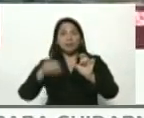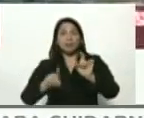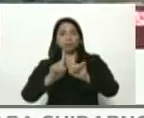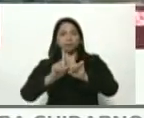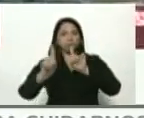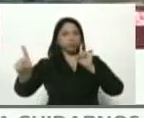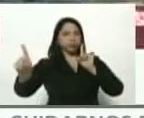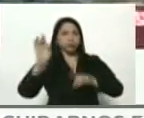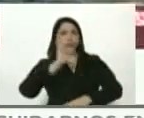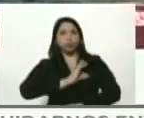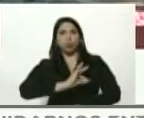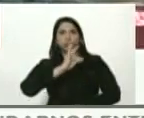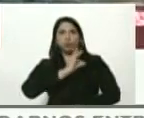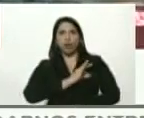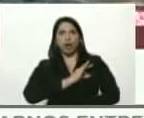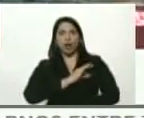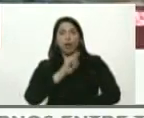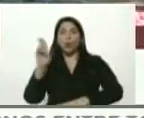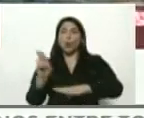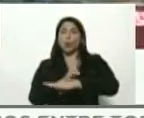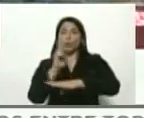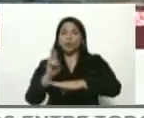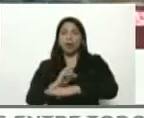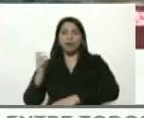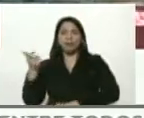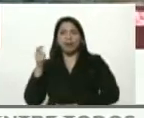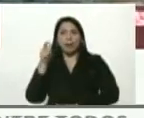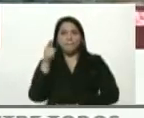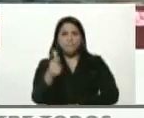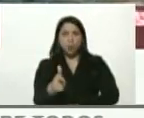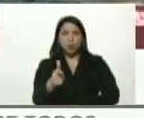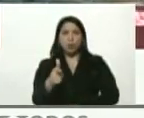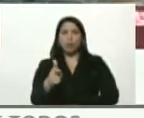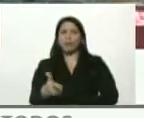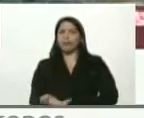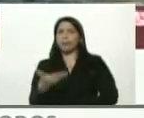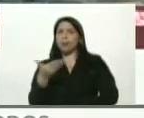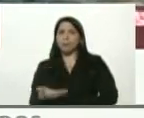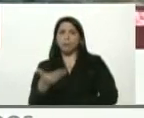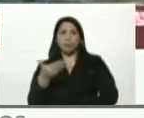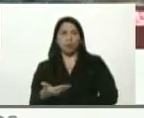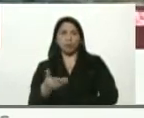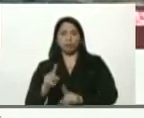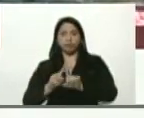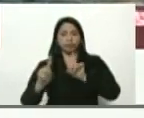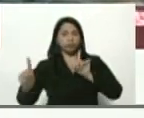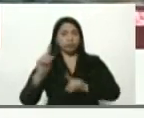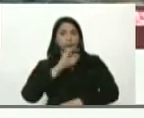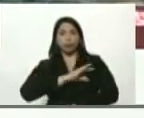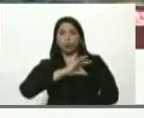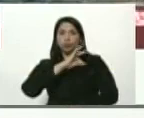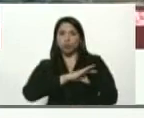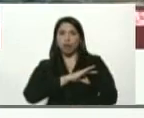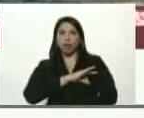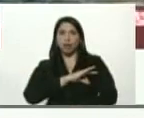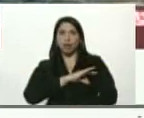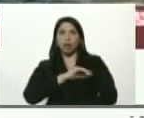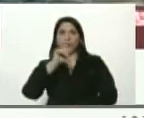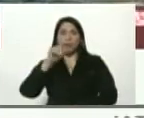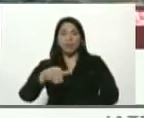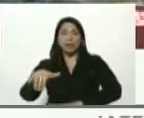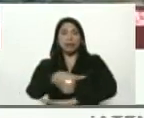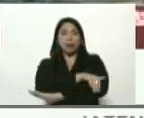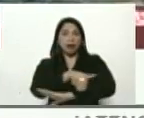distanciamiento social. En las unidades de transporte es muy importante el distanciamiento social. En las